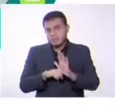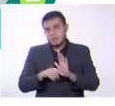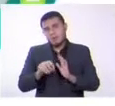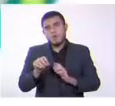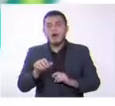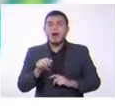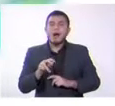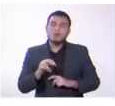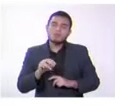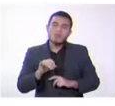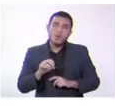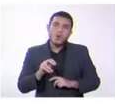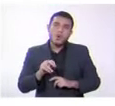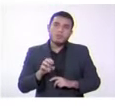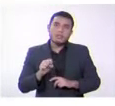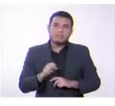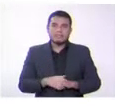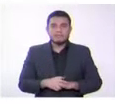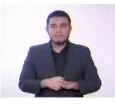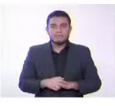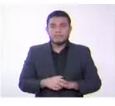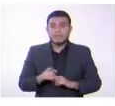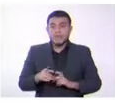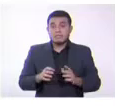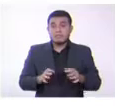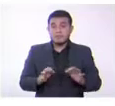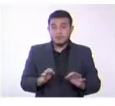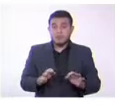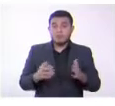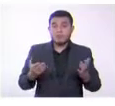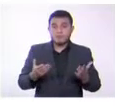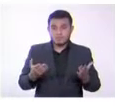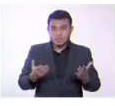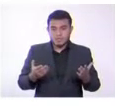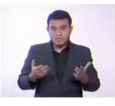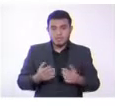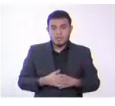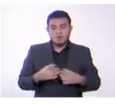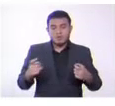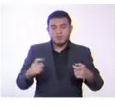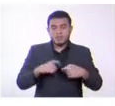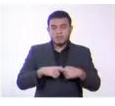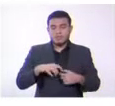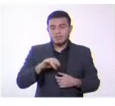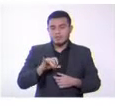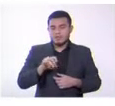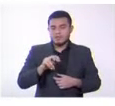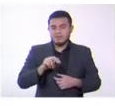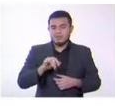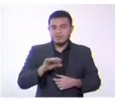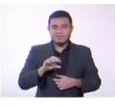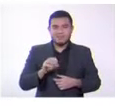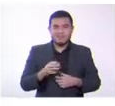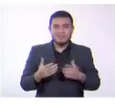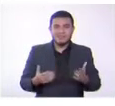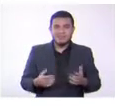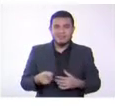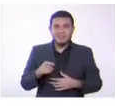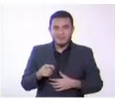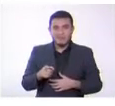aniones. Es de esta manera como se forma un enlace iónico, a través de